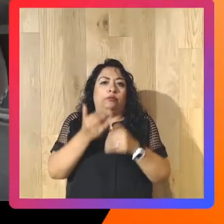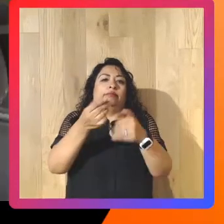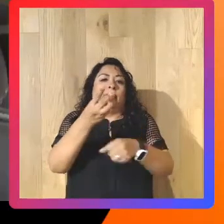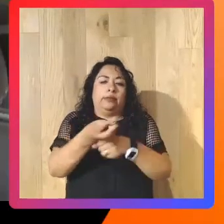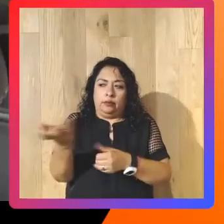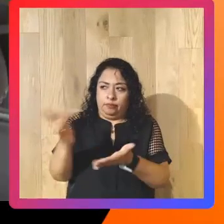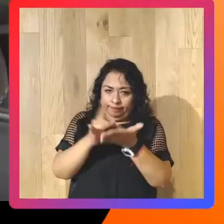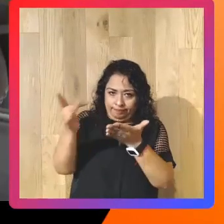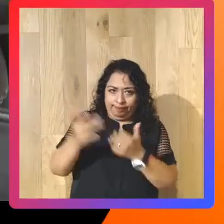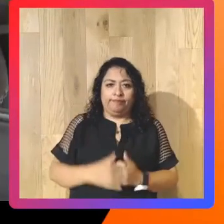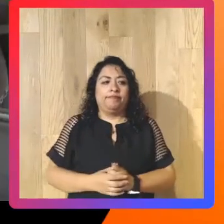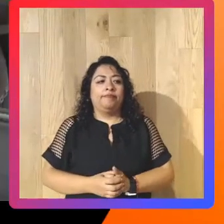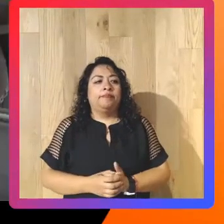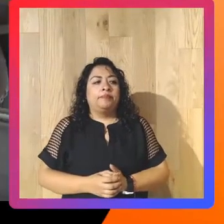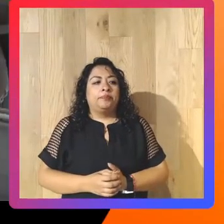Gracias.